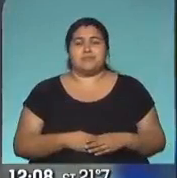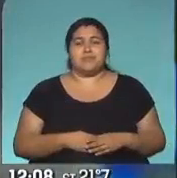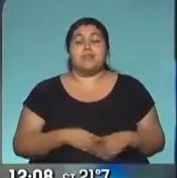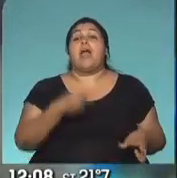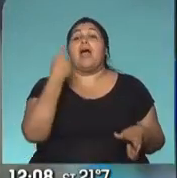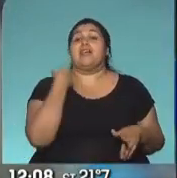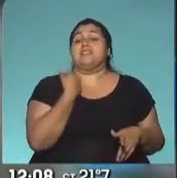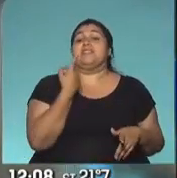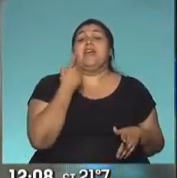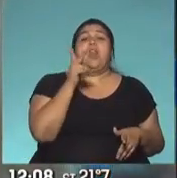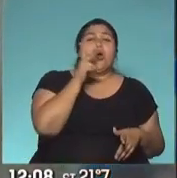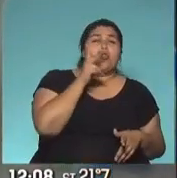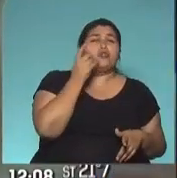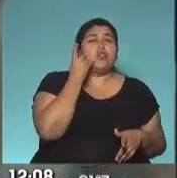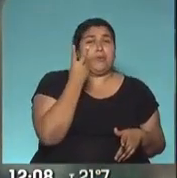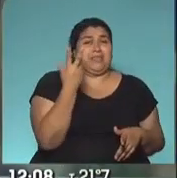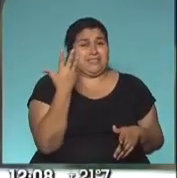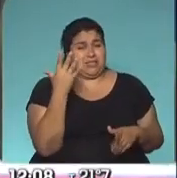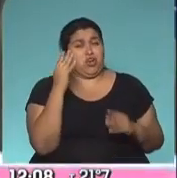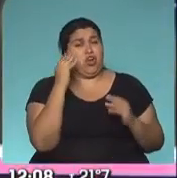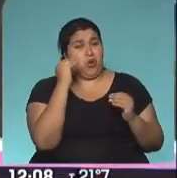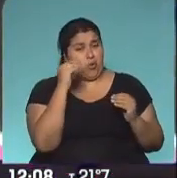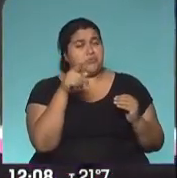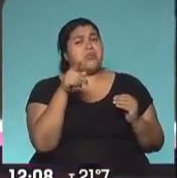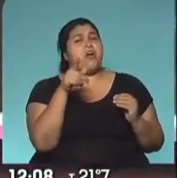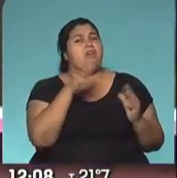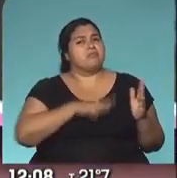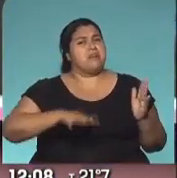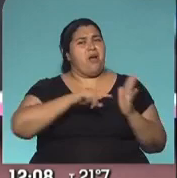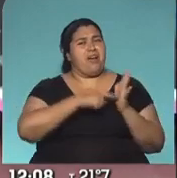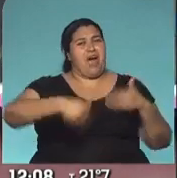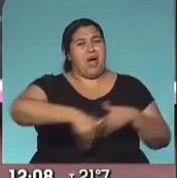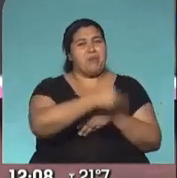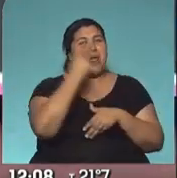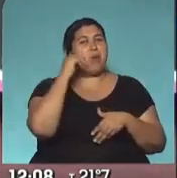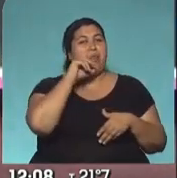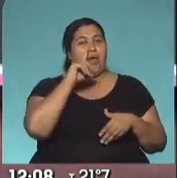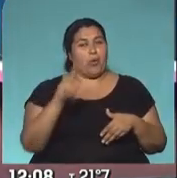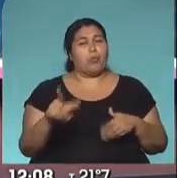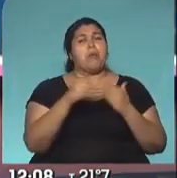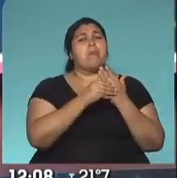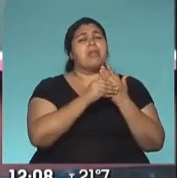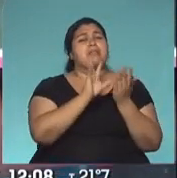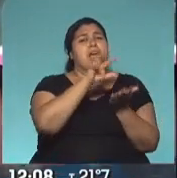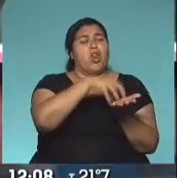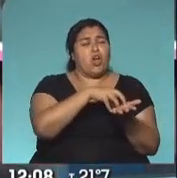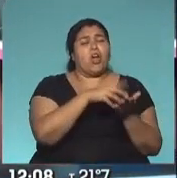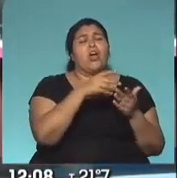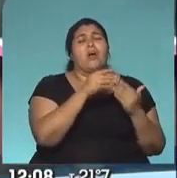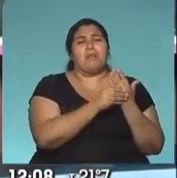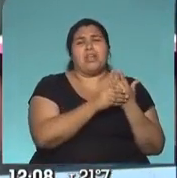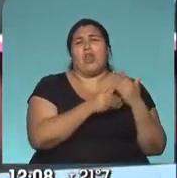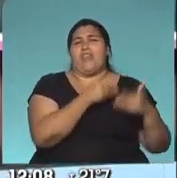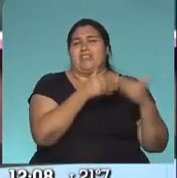Ayer a las 20:25 horas, aquí en la ciudad de Buenos Aires, en la avenida 9 de Julio, se encuentra el Ministerio de Salud y Desarrollo Social. Ahí